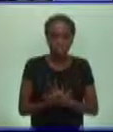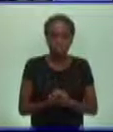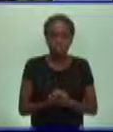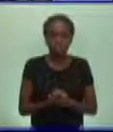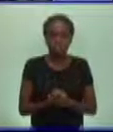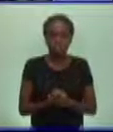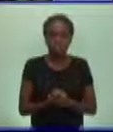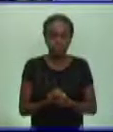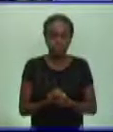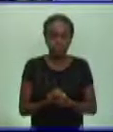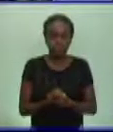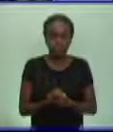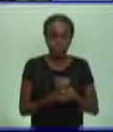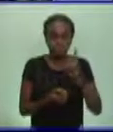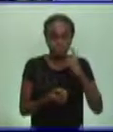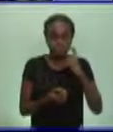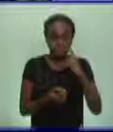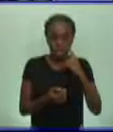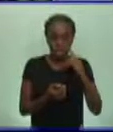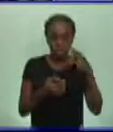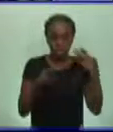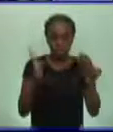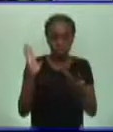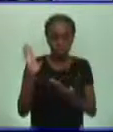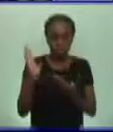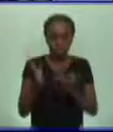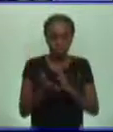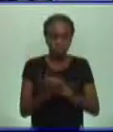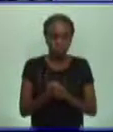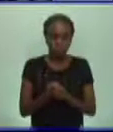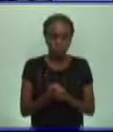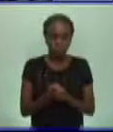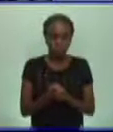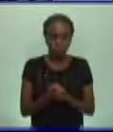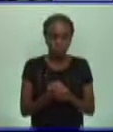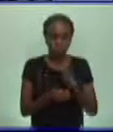Ahora observen el fruto que da esta planta.